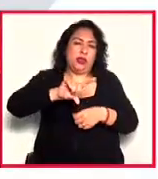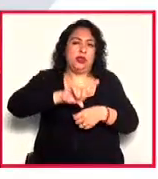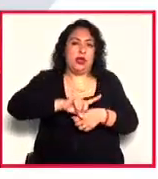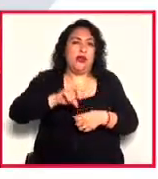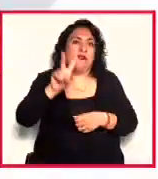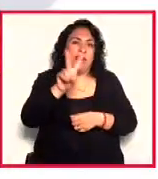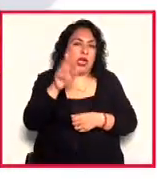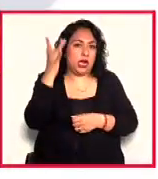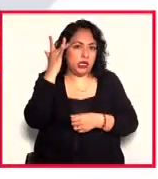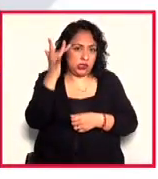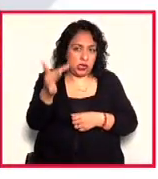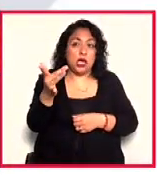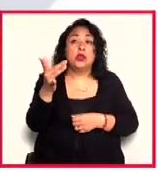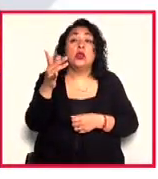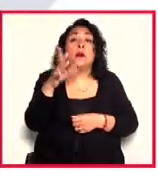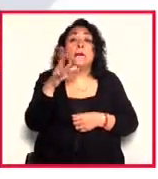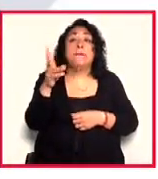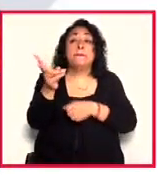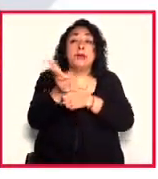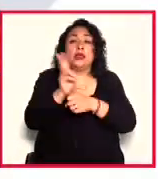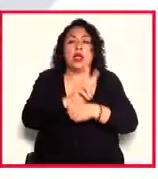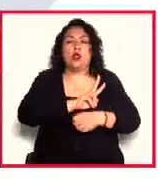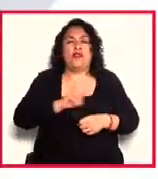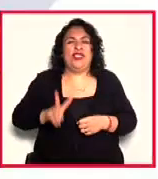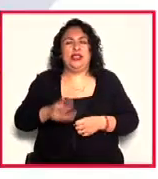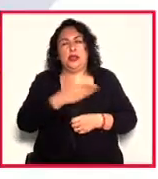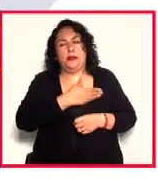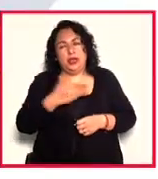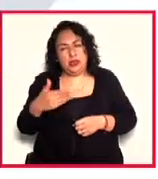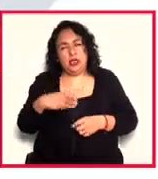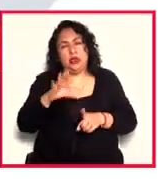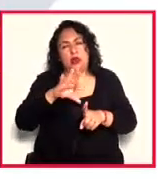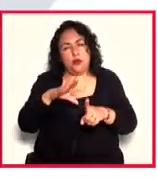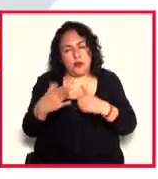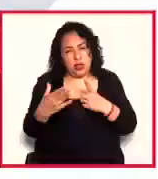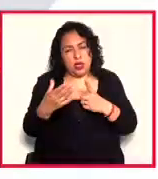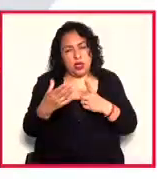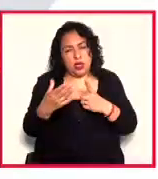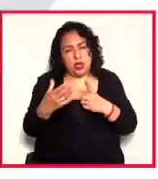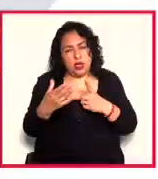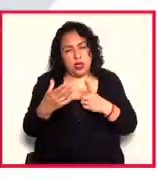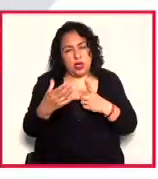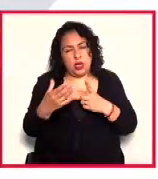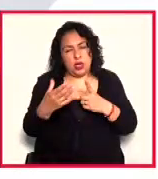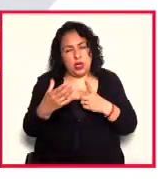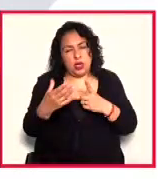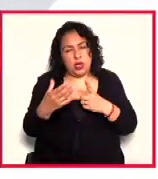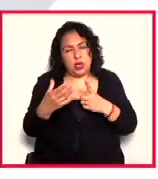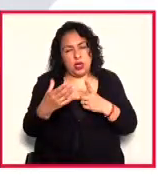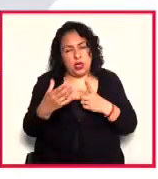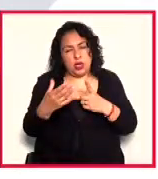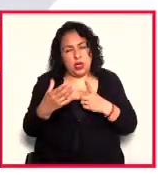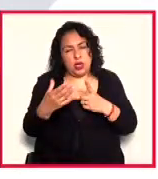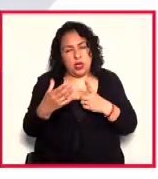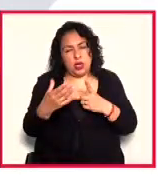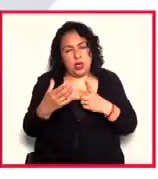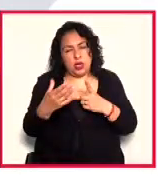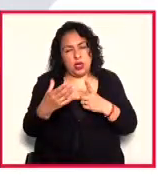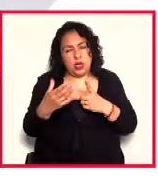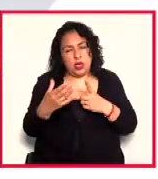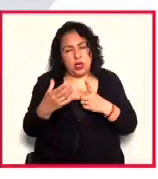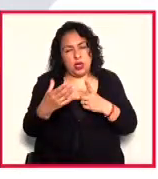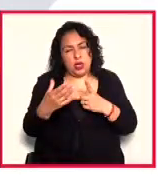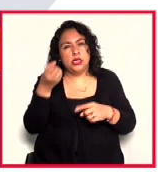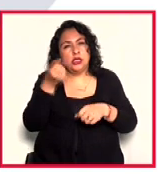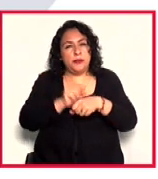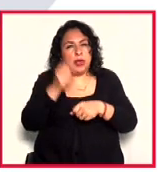recibirá al vicepresidente del Comité Organizador de la Semana Santa en Iztapalapa, Tito Domínguez, y a Rodrigo Neri, quien interpretará